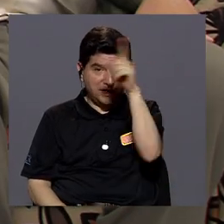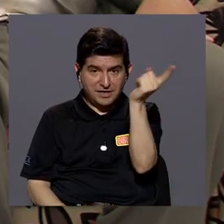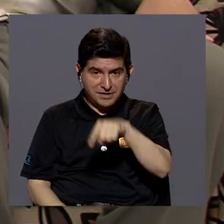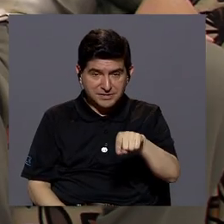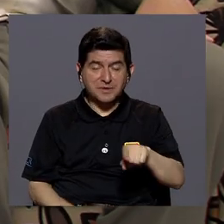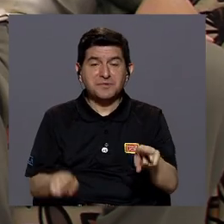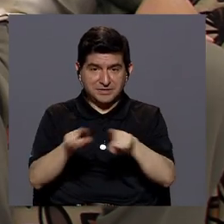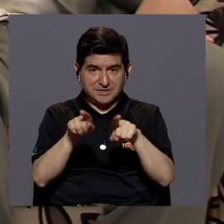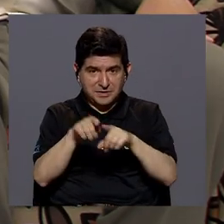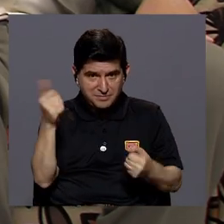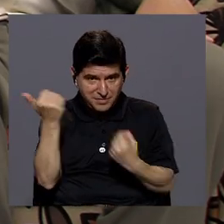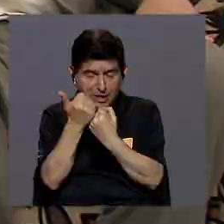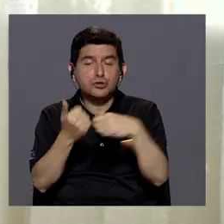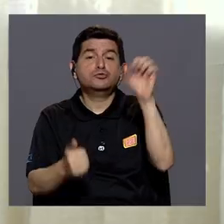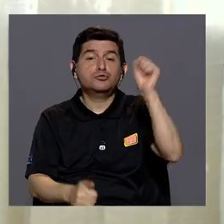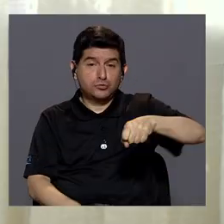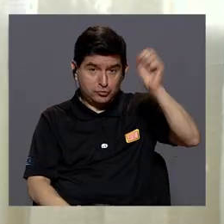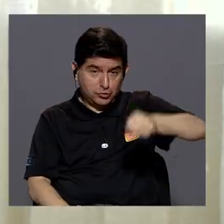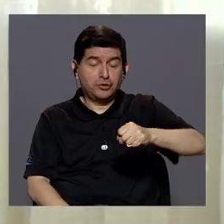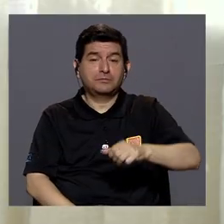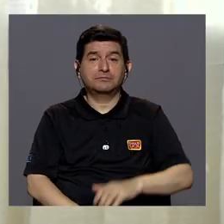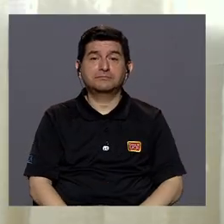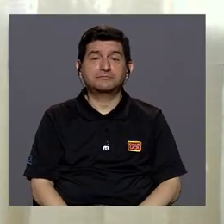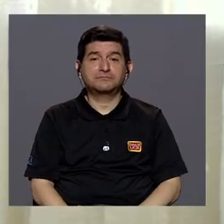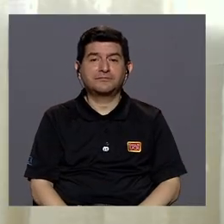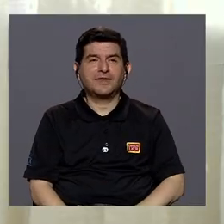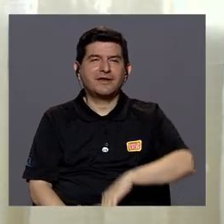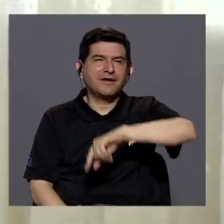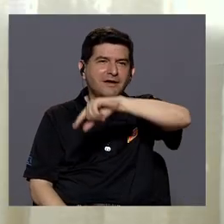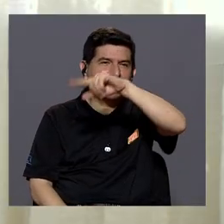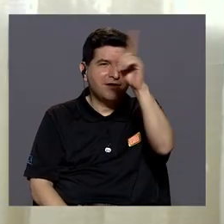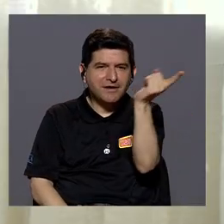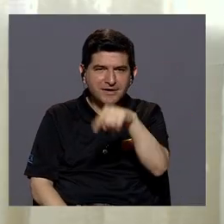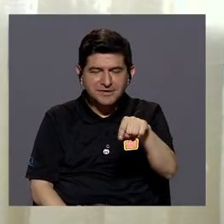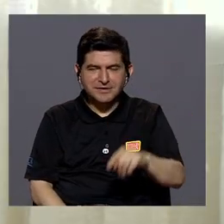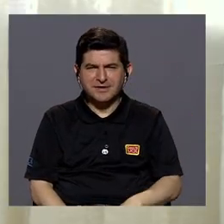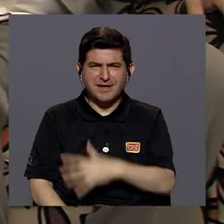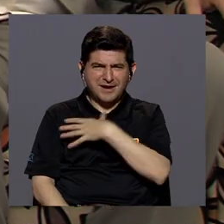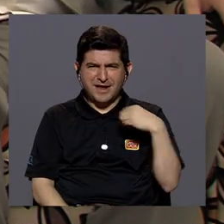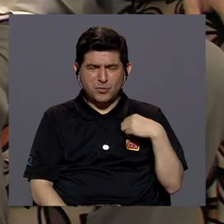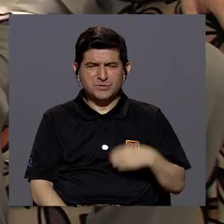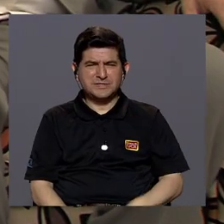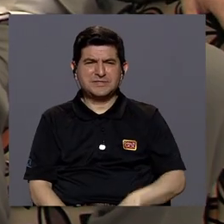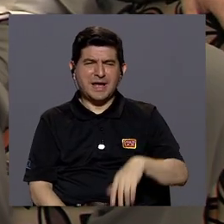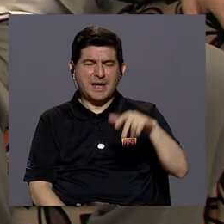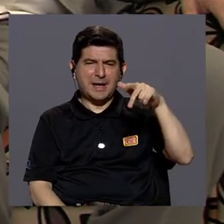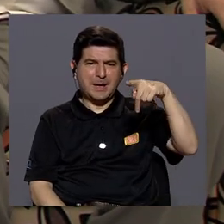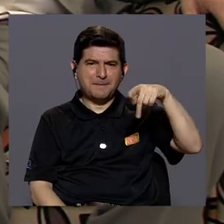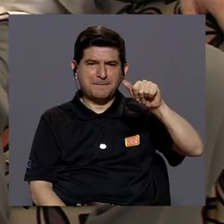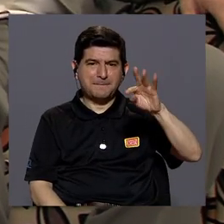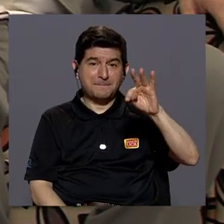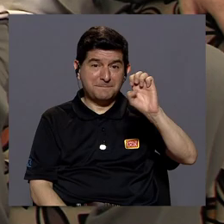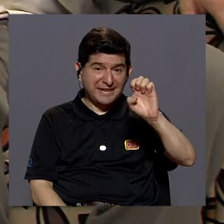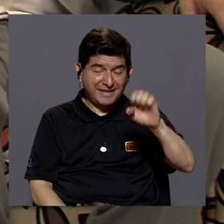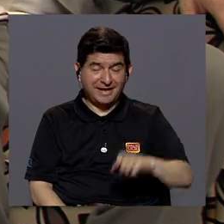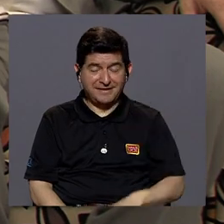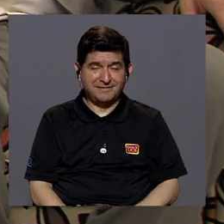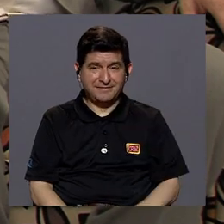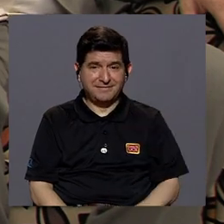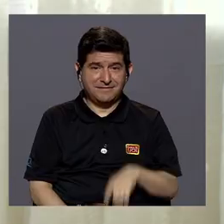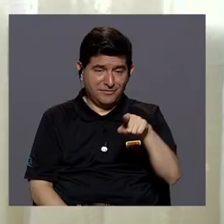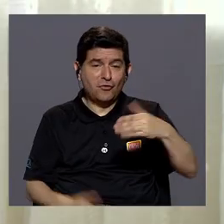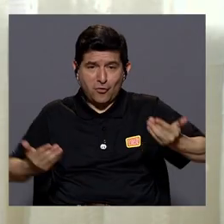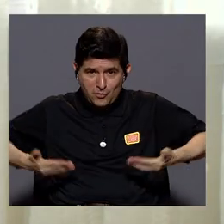sí. El sapricismo es porque. ¿Le gusta Paté Centeno? ¿Ah? ¿Le gusta? ¿Cómo sí, entrena Paté